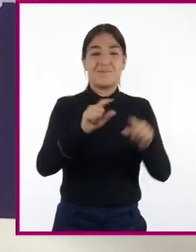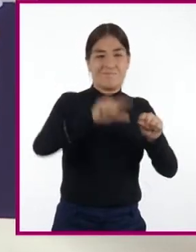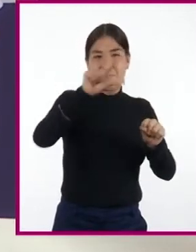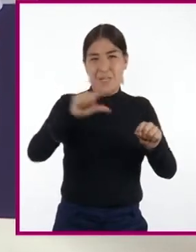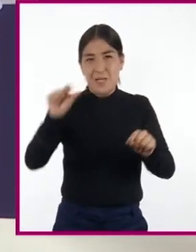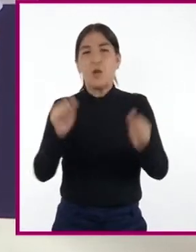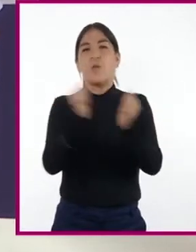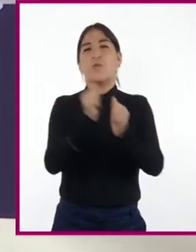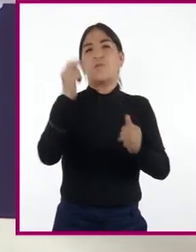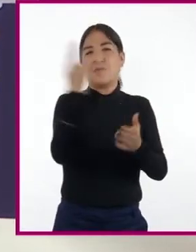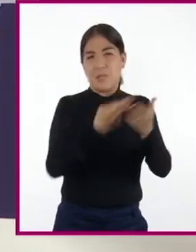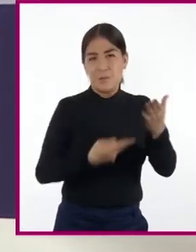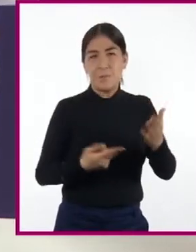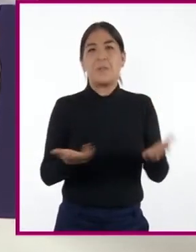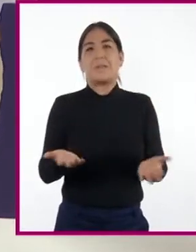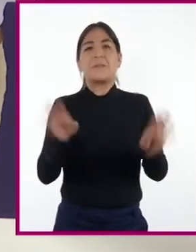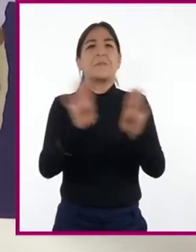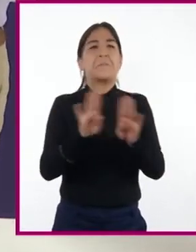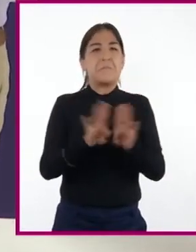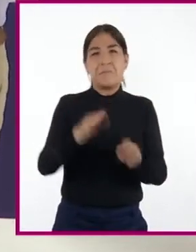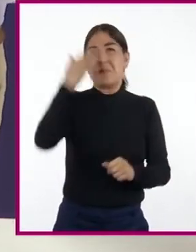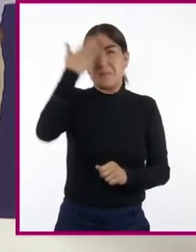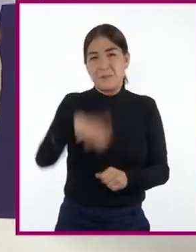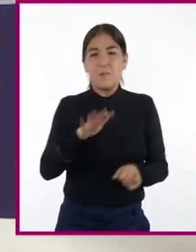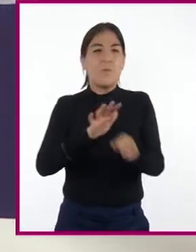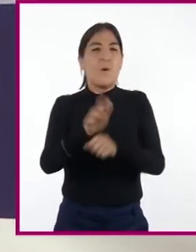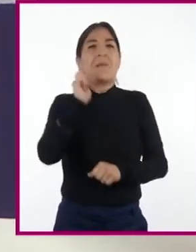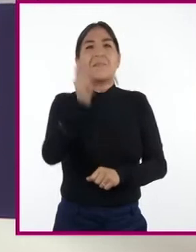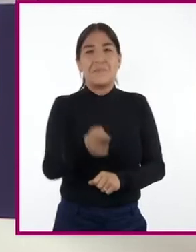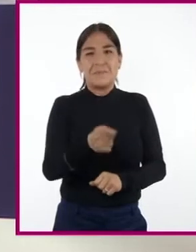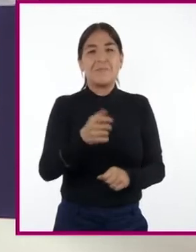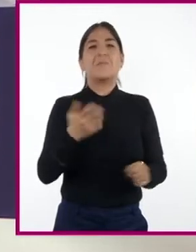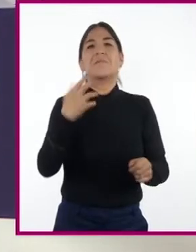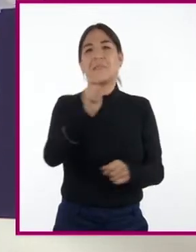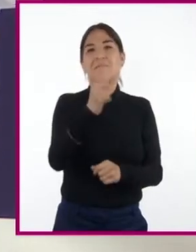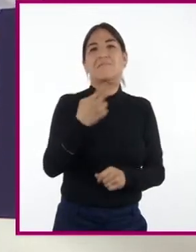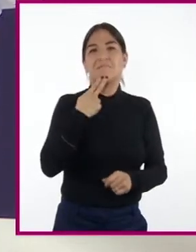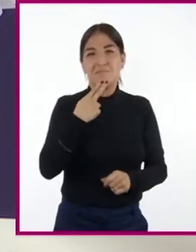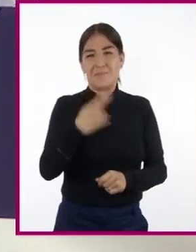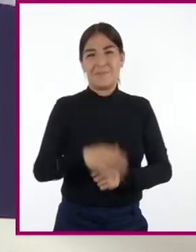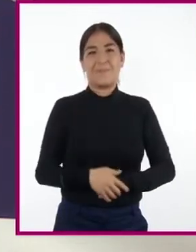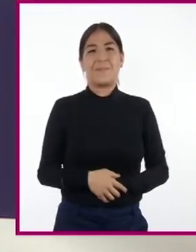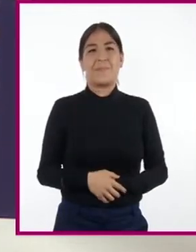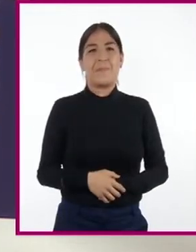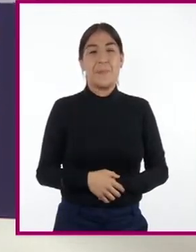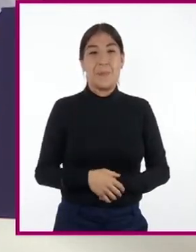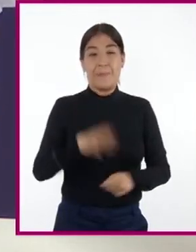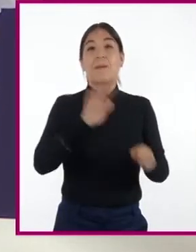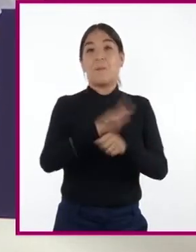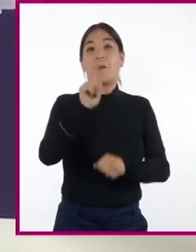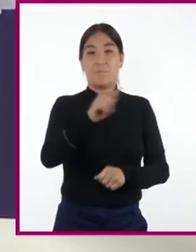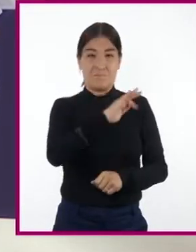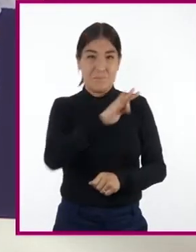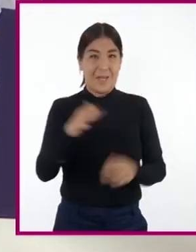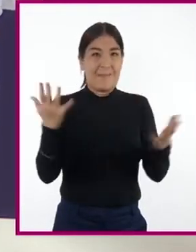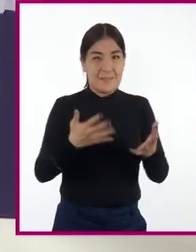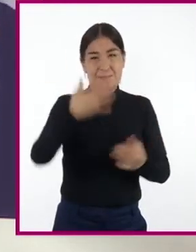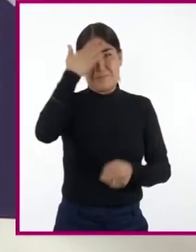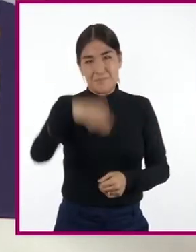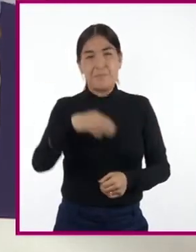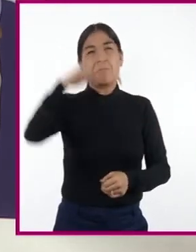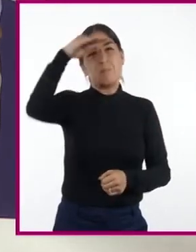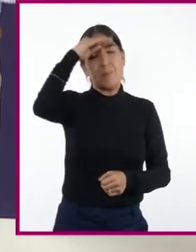gráficos o ilustraciones? ¿Cómo sabemos cuáles y de qué tipo utilizar? Una buena estrategia para saberlo es